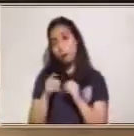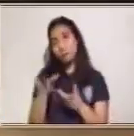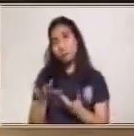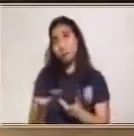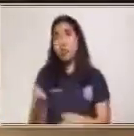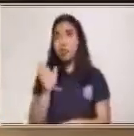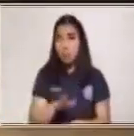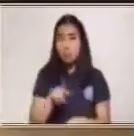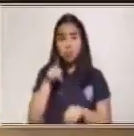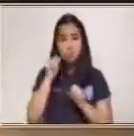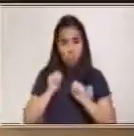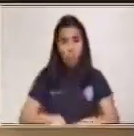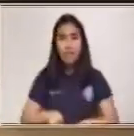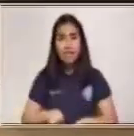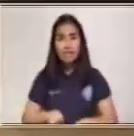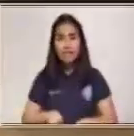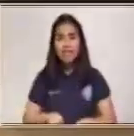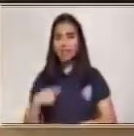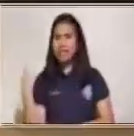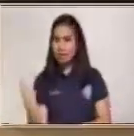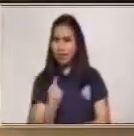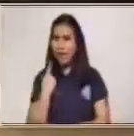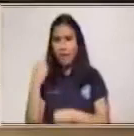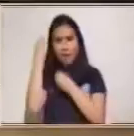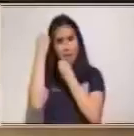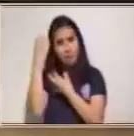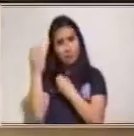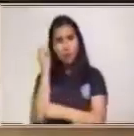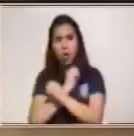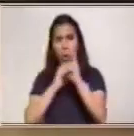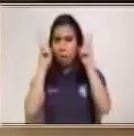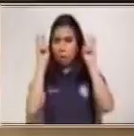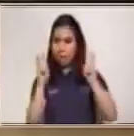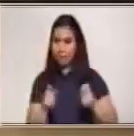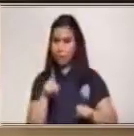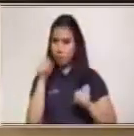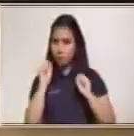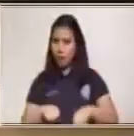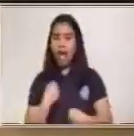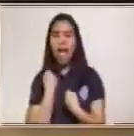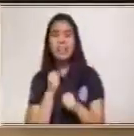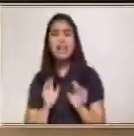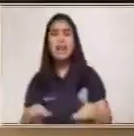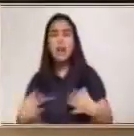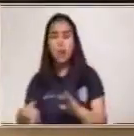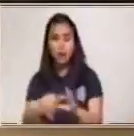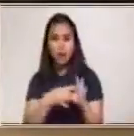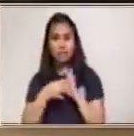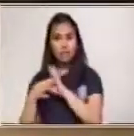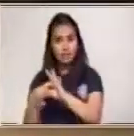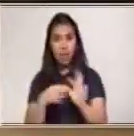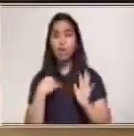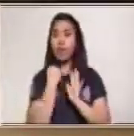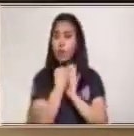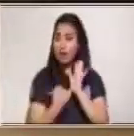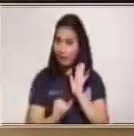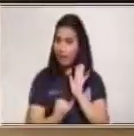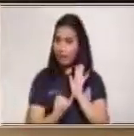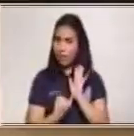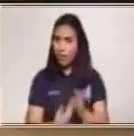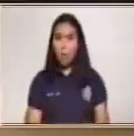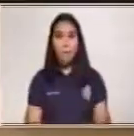puedas elaborar con un organizador gráfico. También es importante mencionarte que en este mes tenemos fechas que